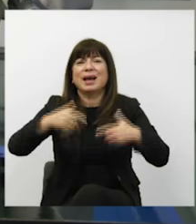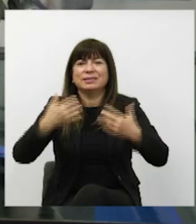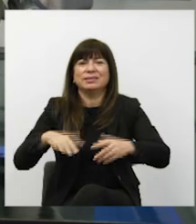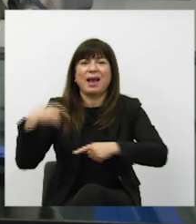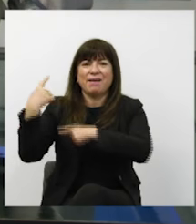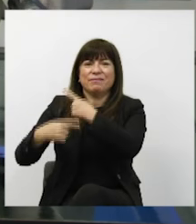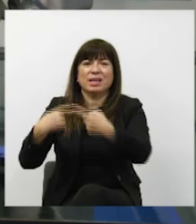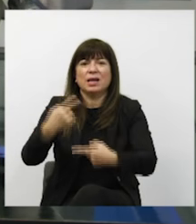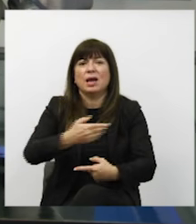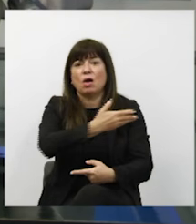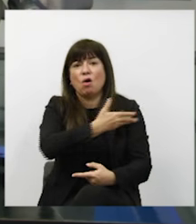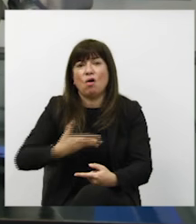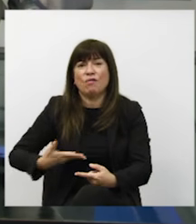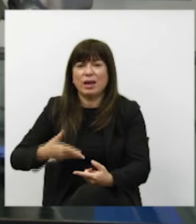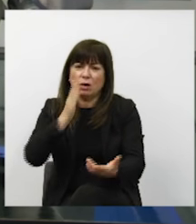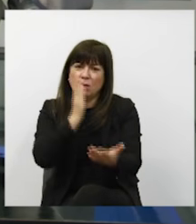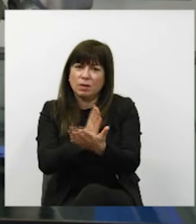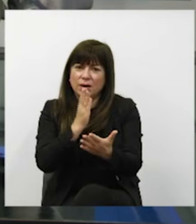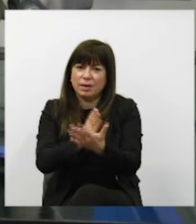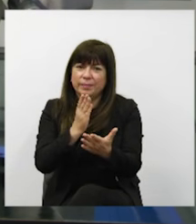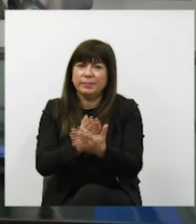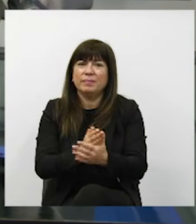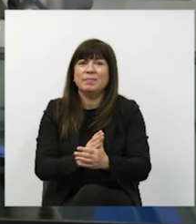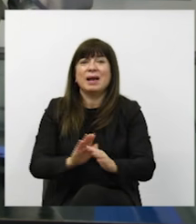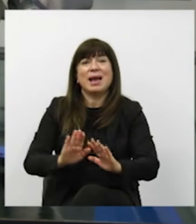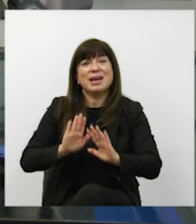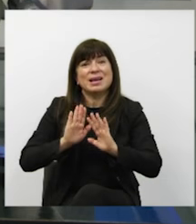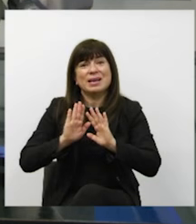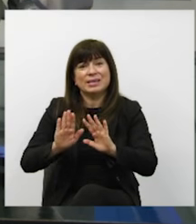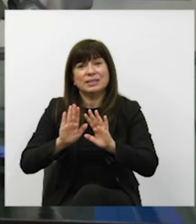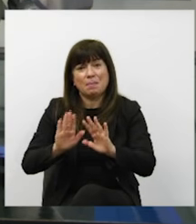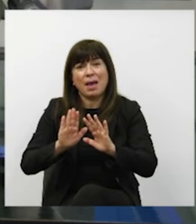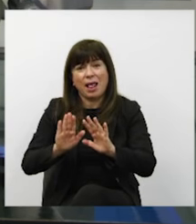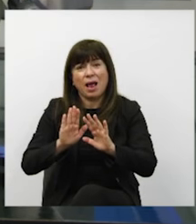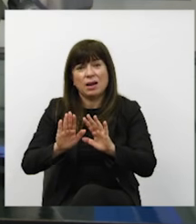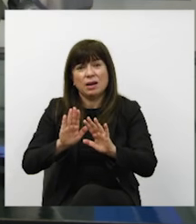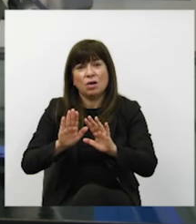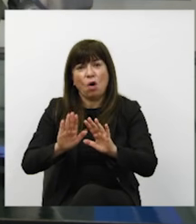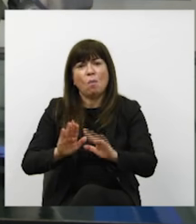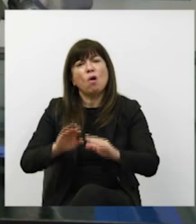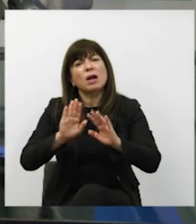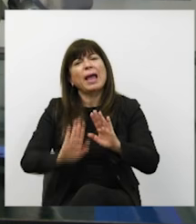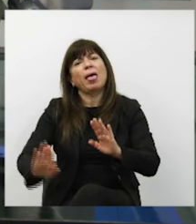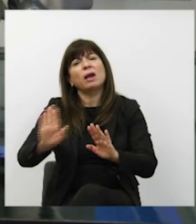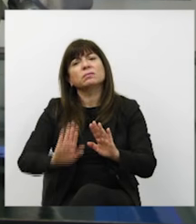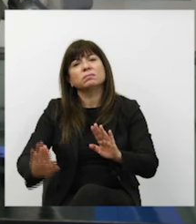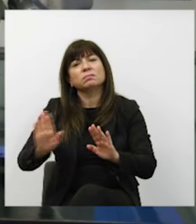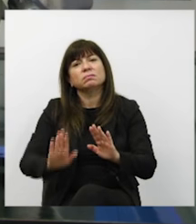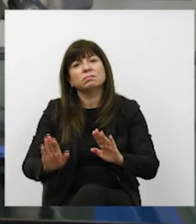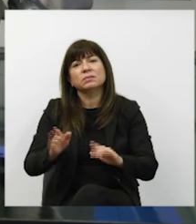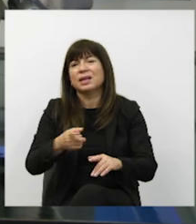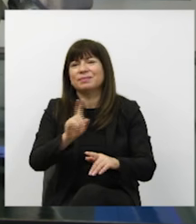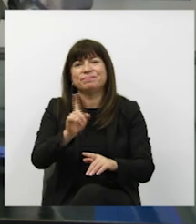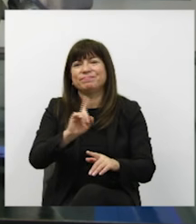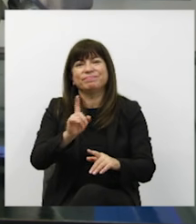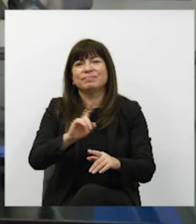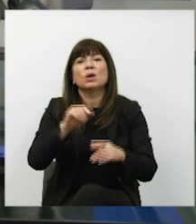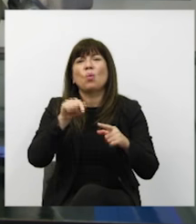radicales, esperan capturar el botín para quedarse ahí. Eso no es una